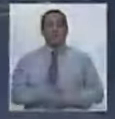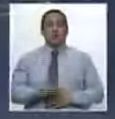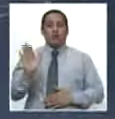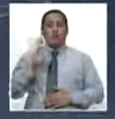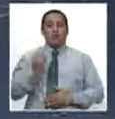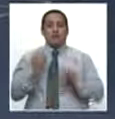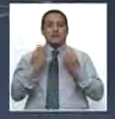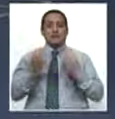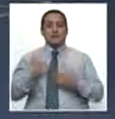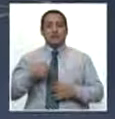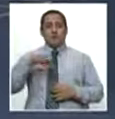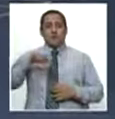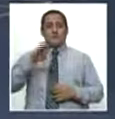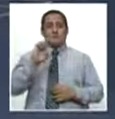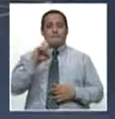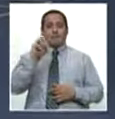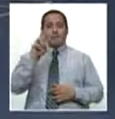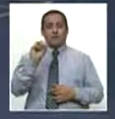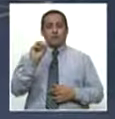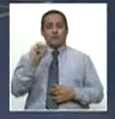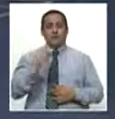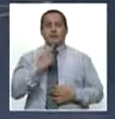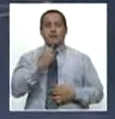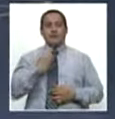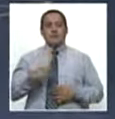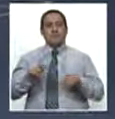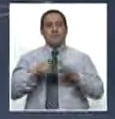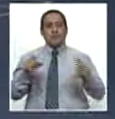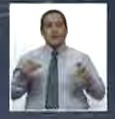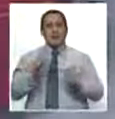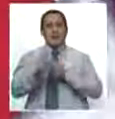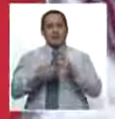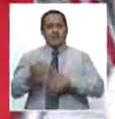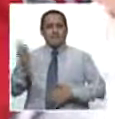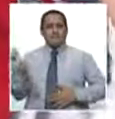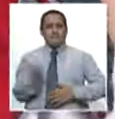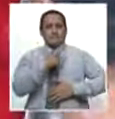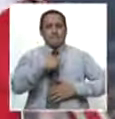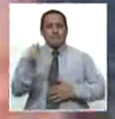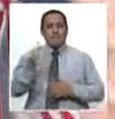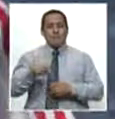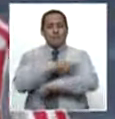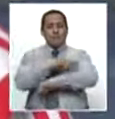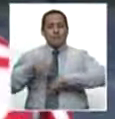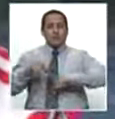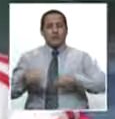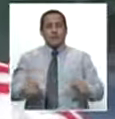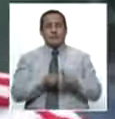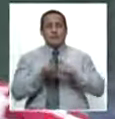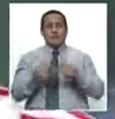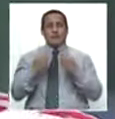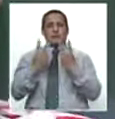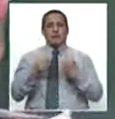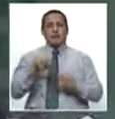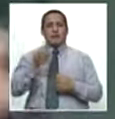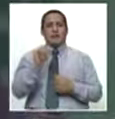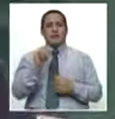Hola, ¿qué tal? Soy Pedro Pablo Inatea, parabadmintonista profesional. El parabadminton es